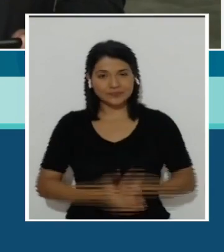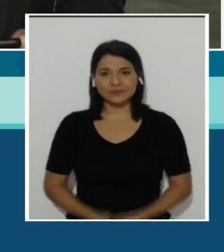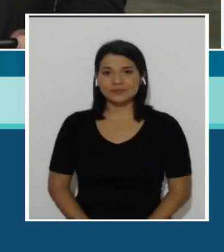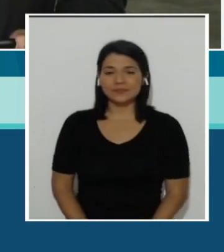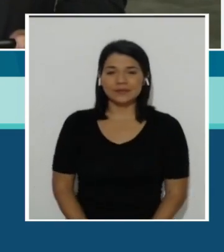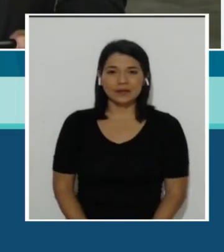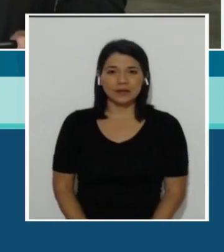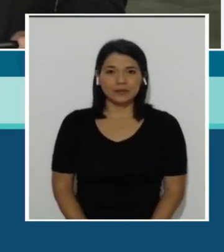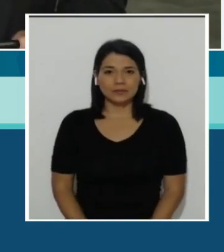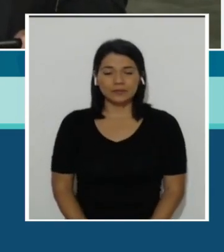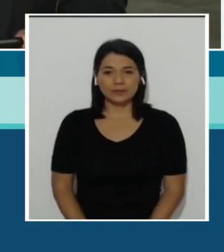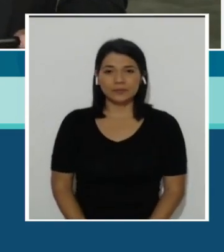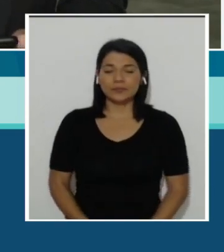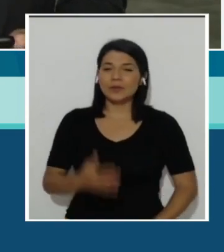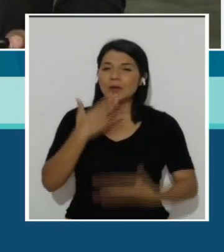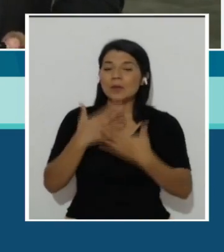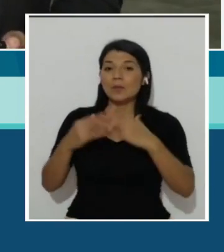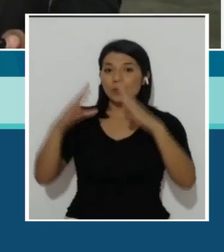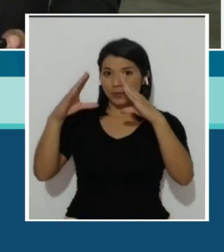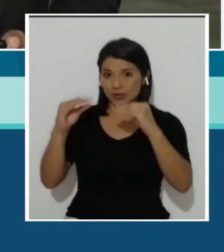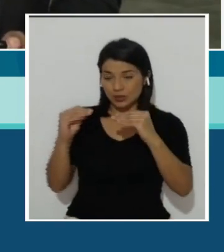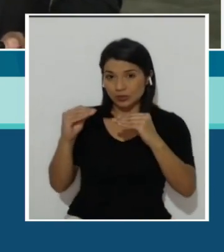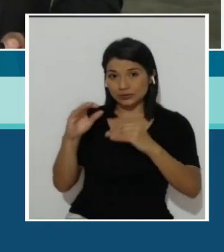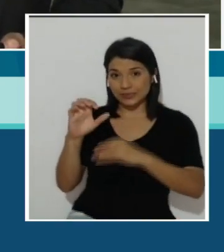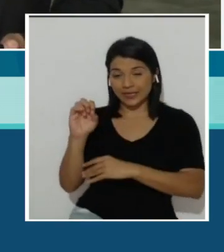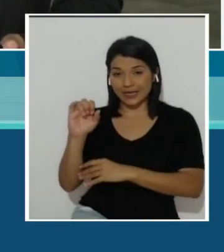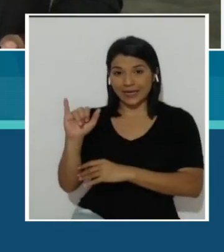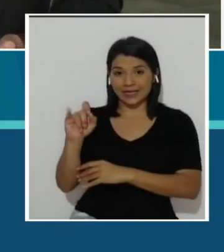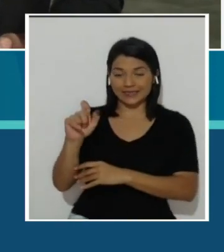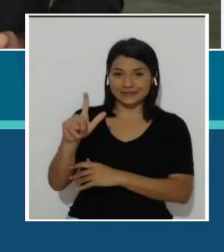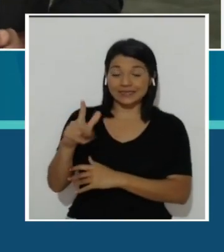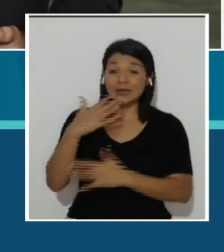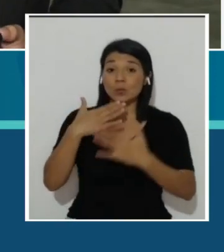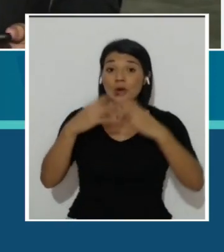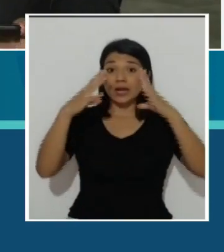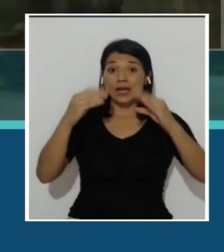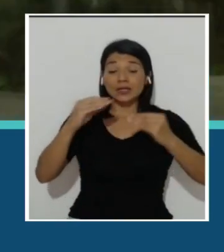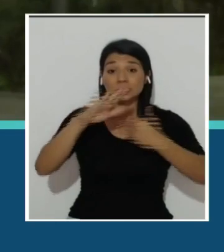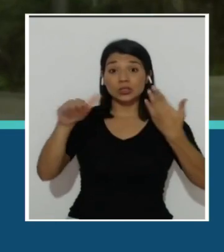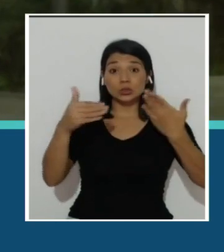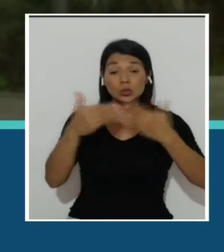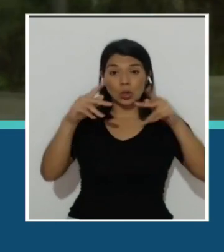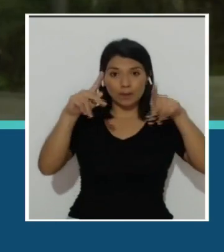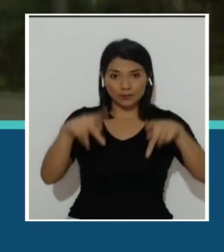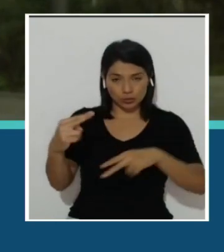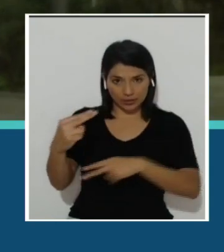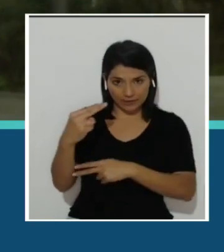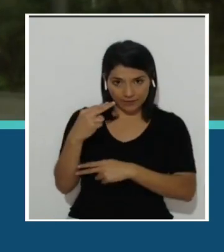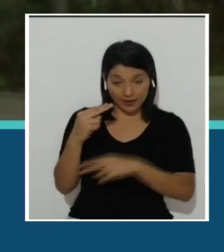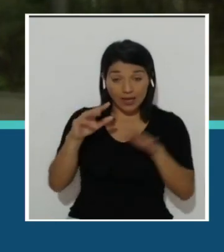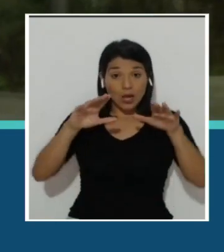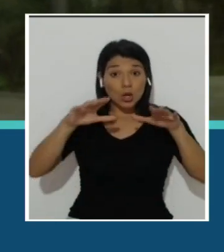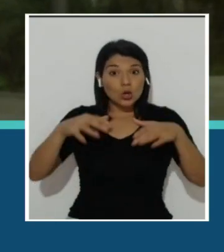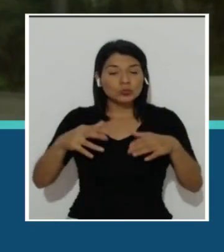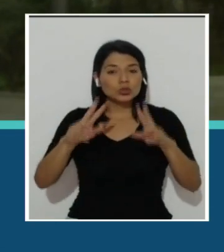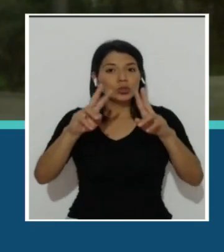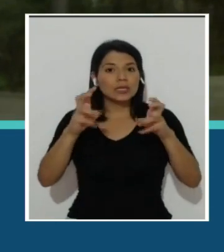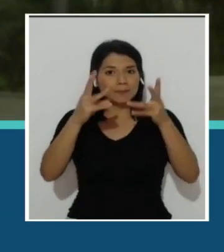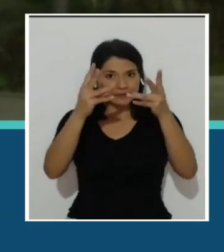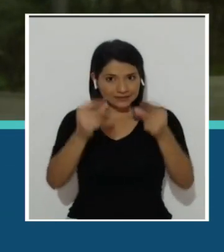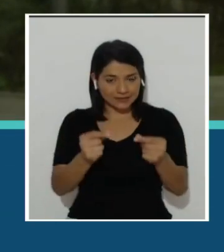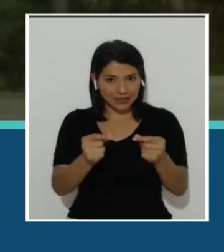Muy buenas noches, Aisel, y buenas noches a todos nuestros televidentes. La Comisión de Asuntos Hacendarios ha sido la que, por así